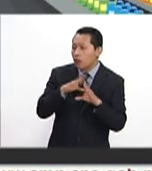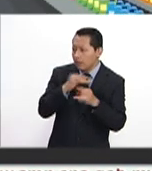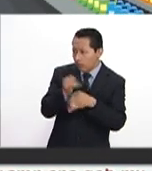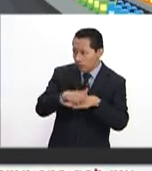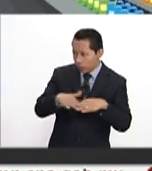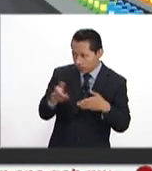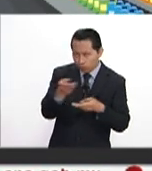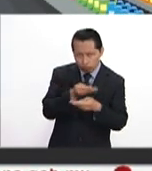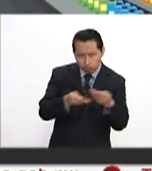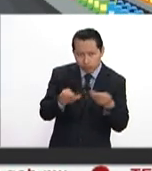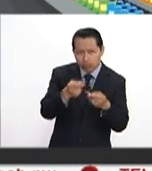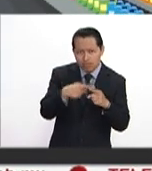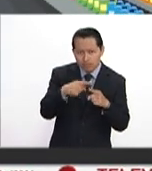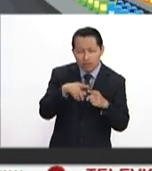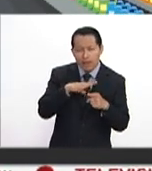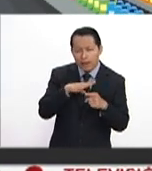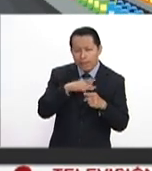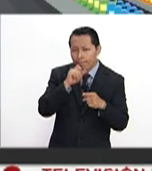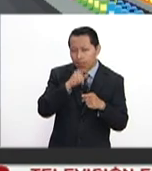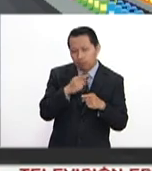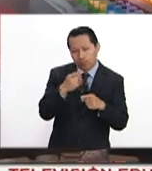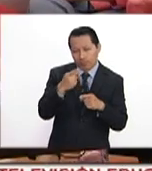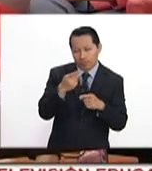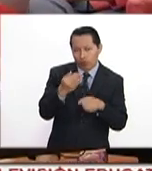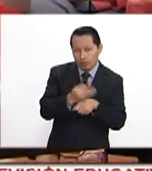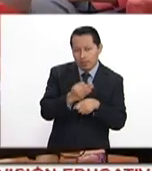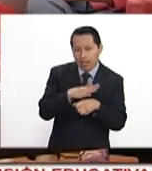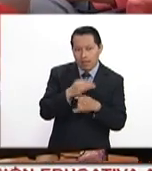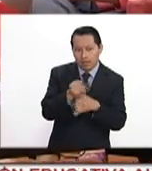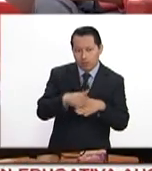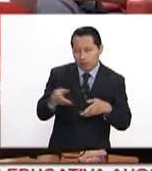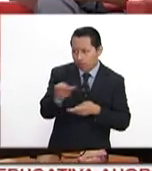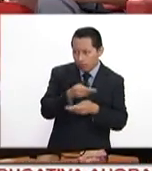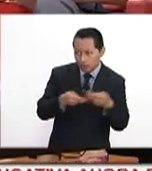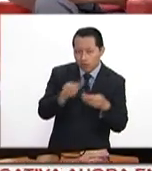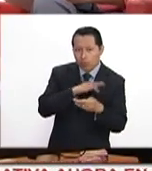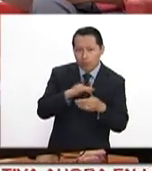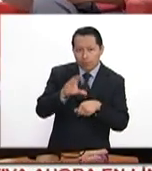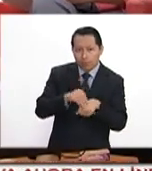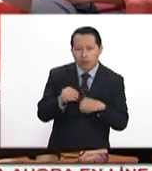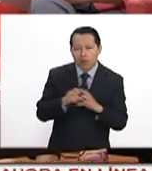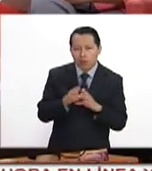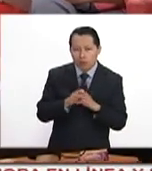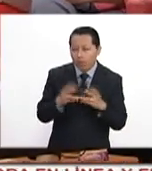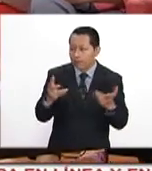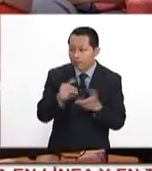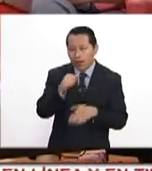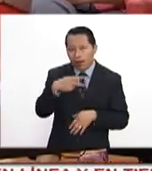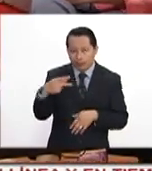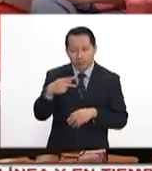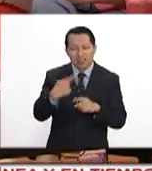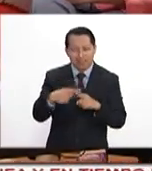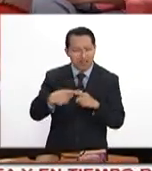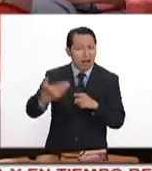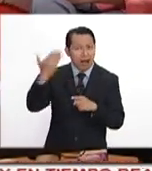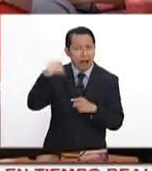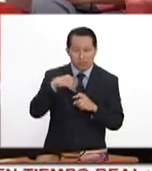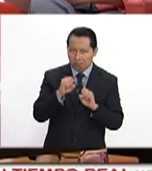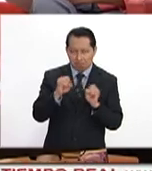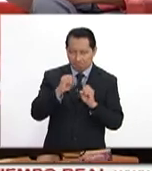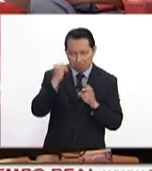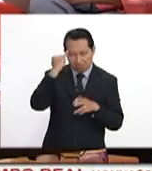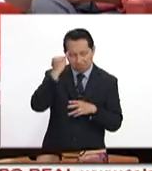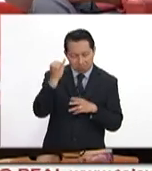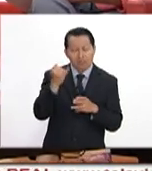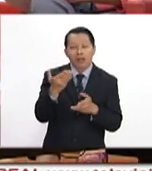principios de esta era, la compartición de información, que es lo que nos permite, pues hacer aplicaciones que antes nunca nos